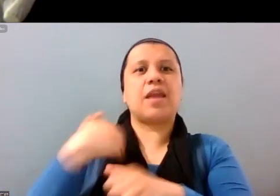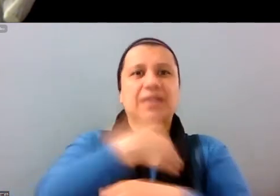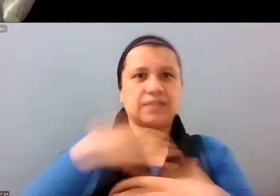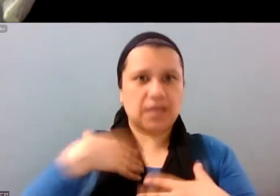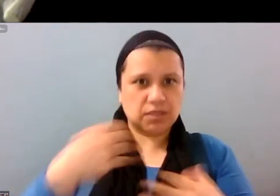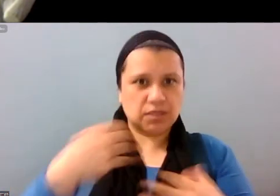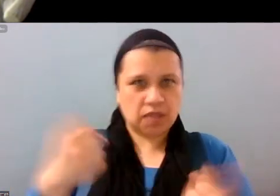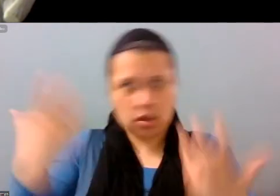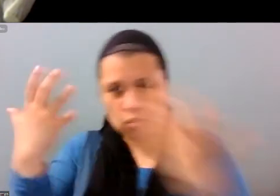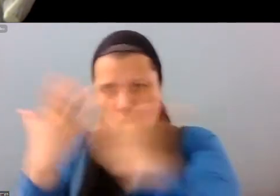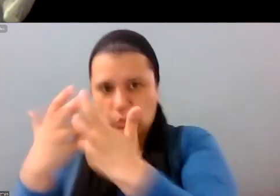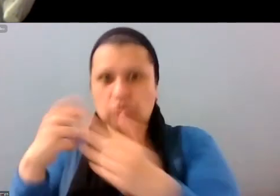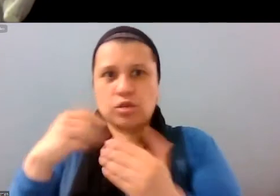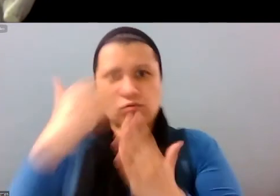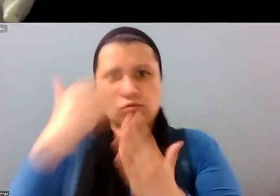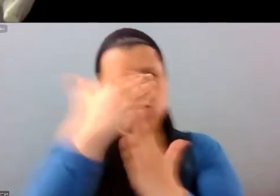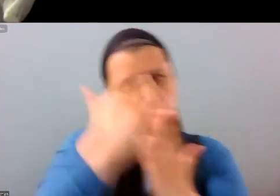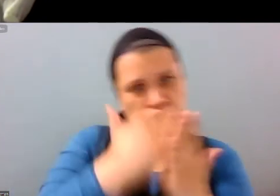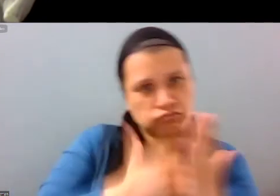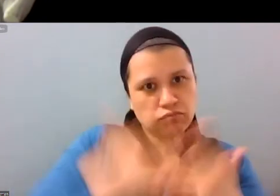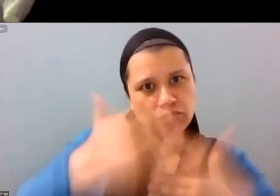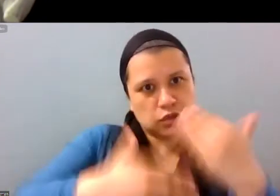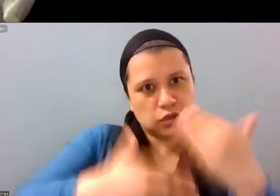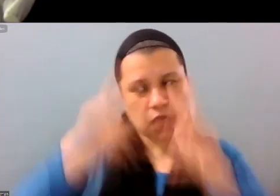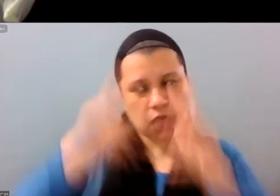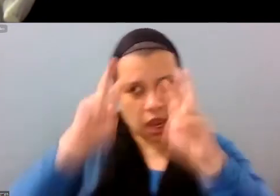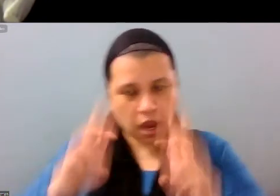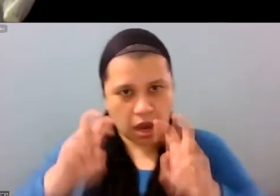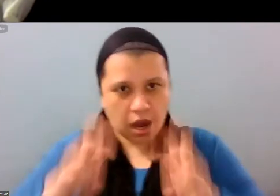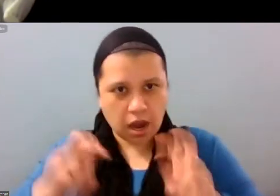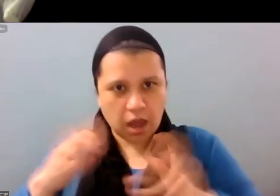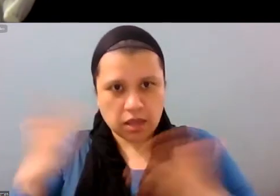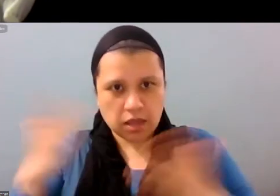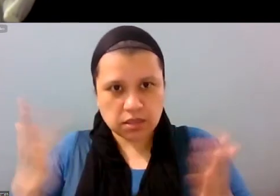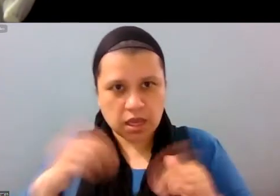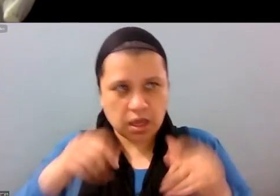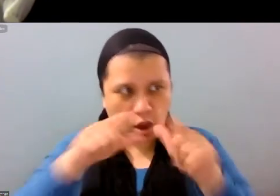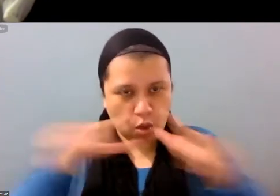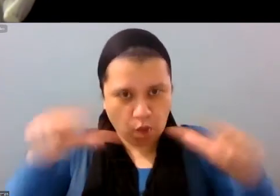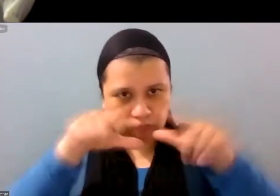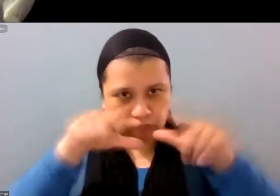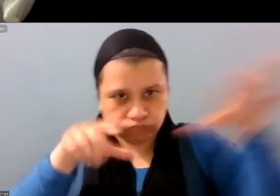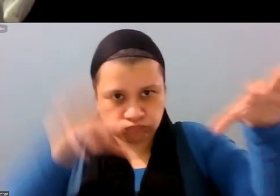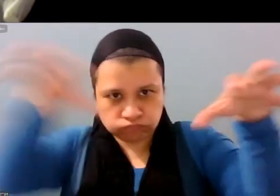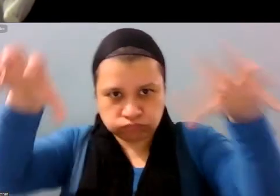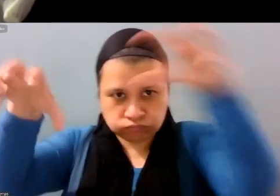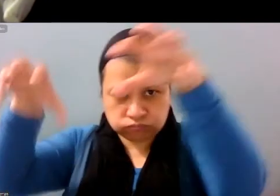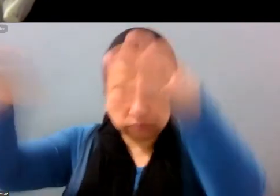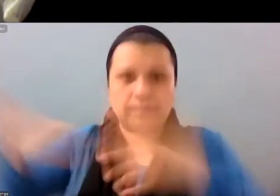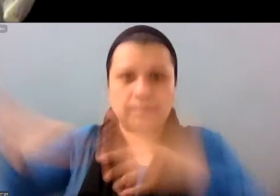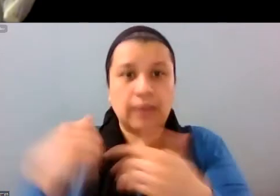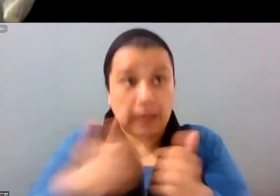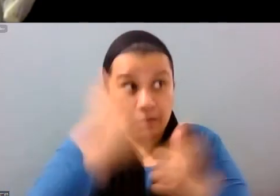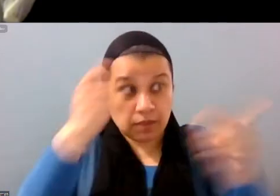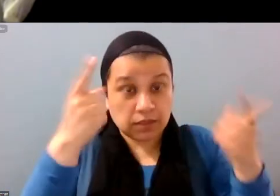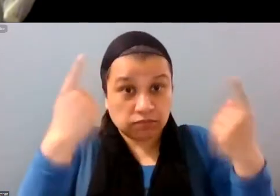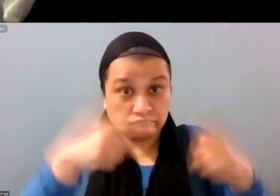de protocolos procedimientos y análisis relativos a zonas geográficas donde hay una mayor incidencia de